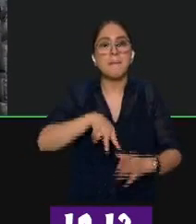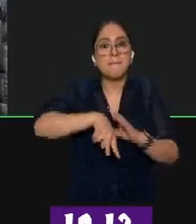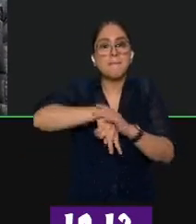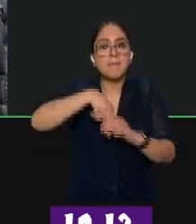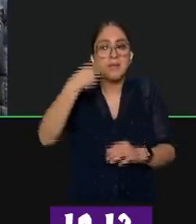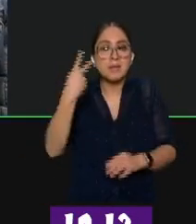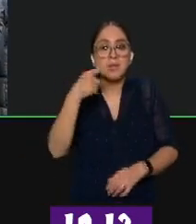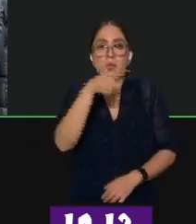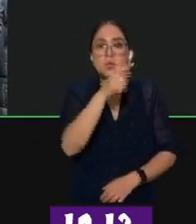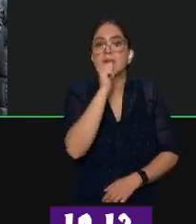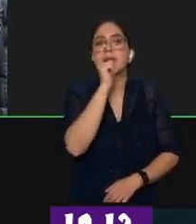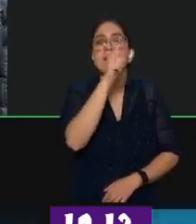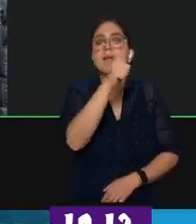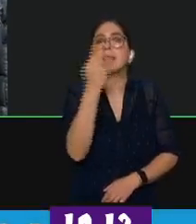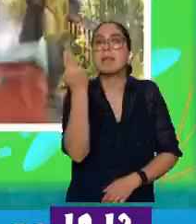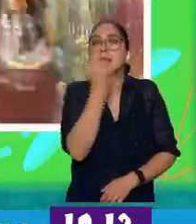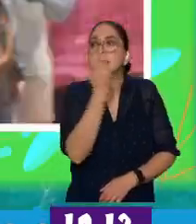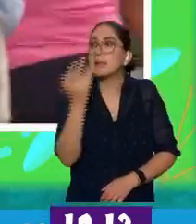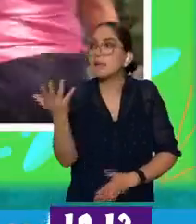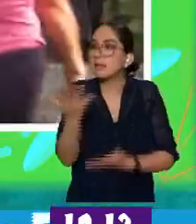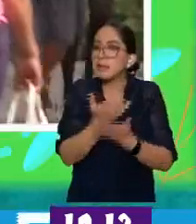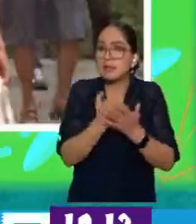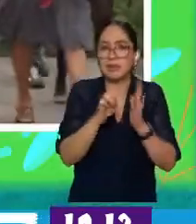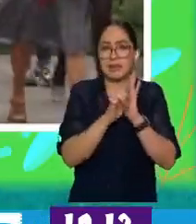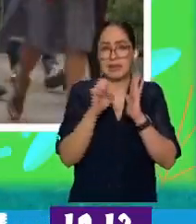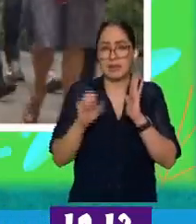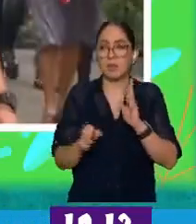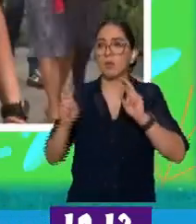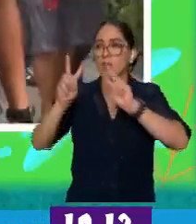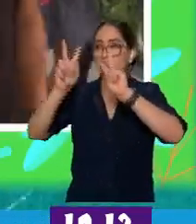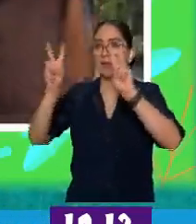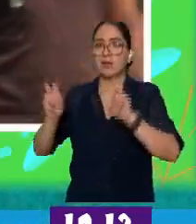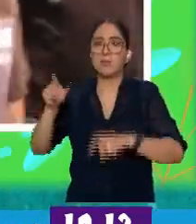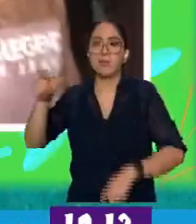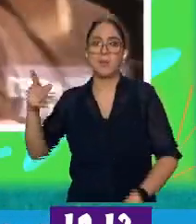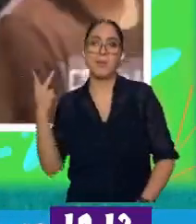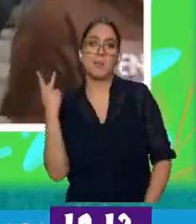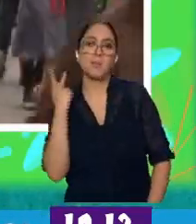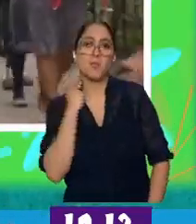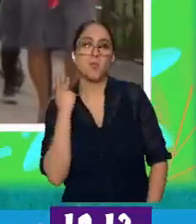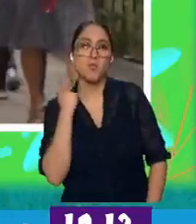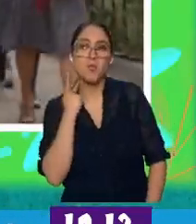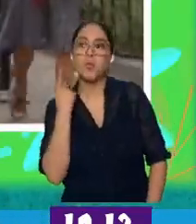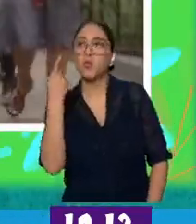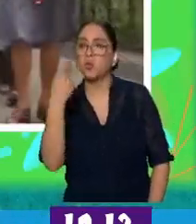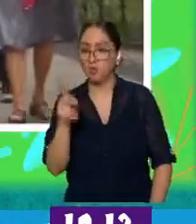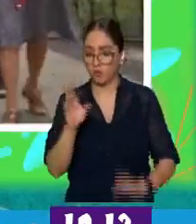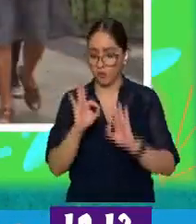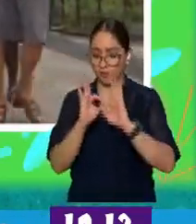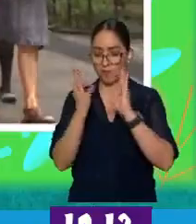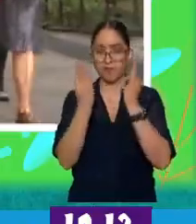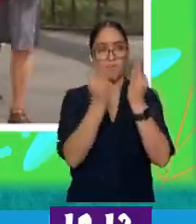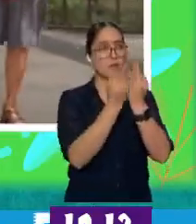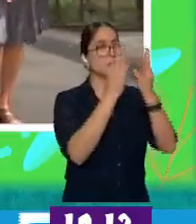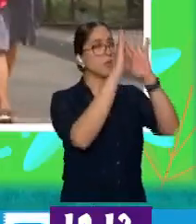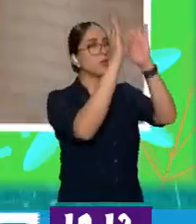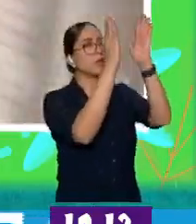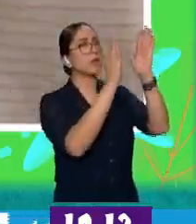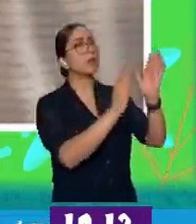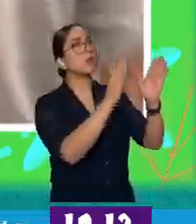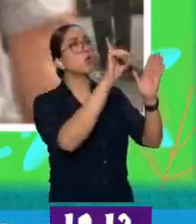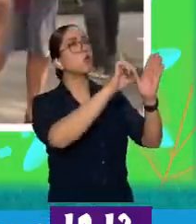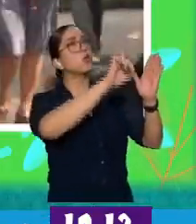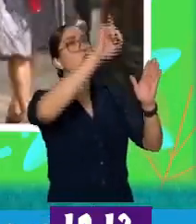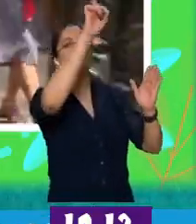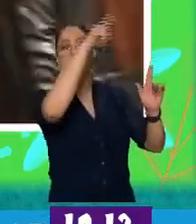entonces agarras lo que se cruce. Si es política, te agarras de una figura y la vuelves Dios y sientes que fuera de ahí no hay